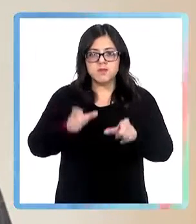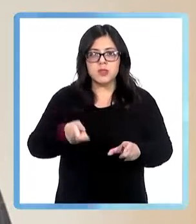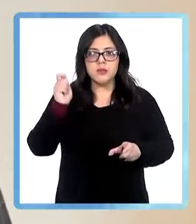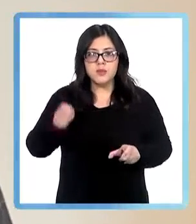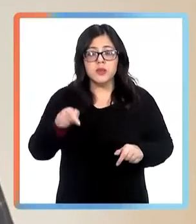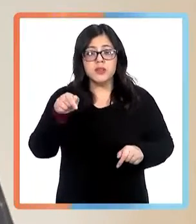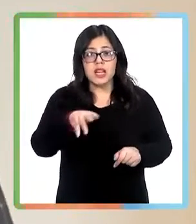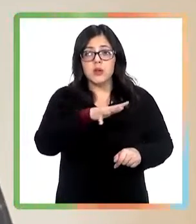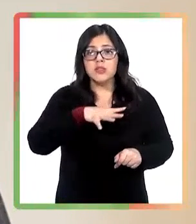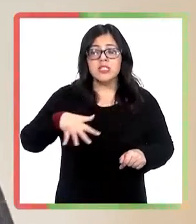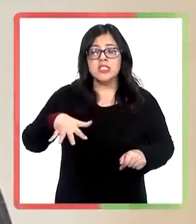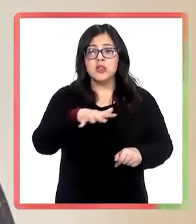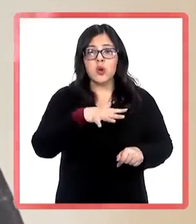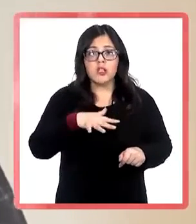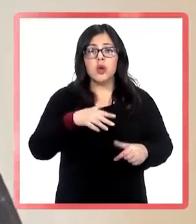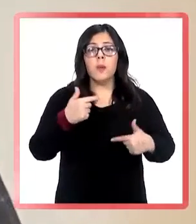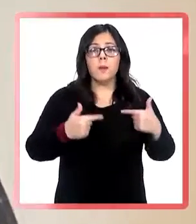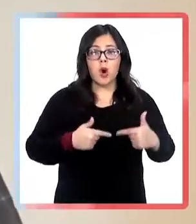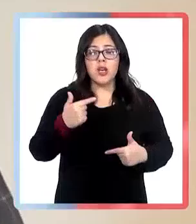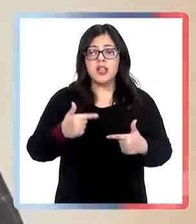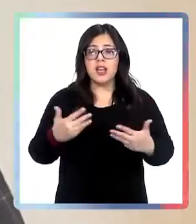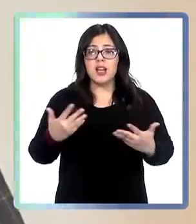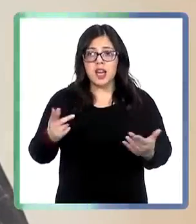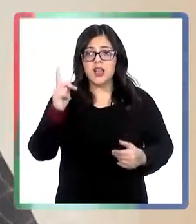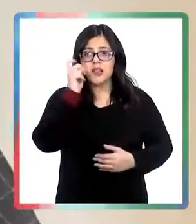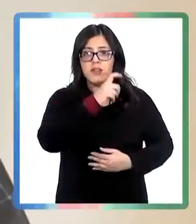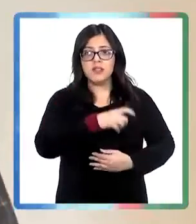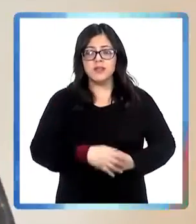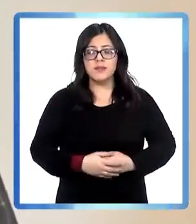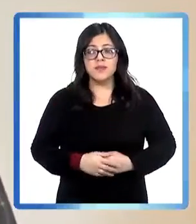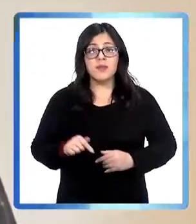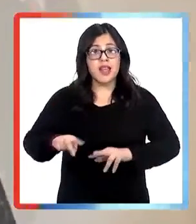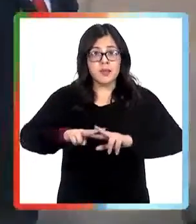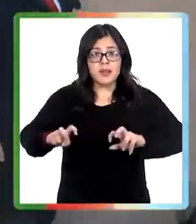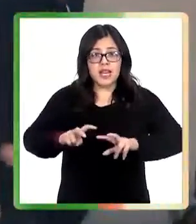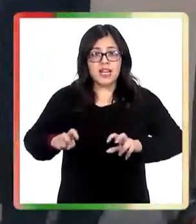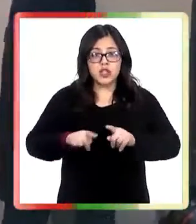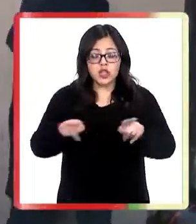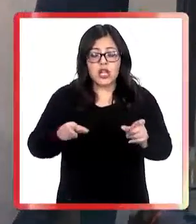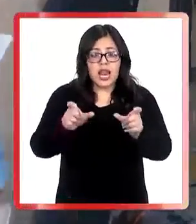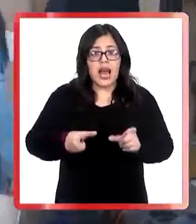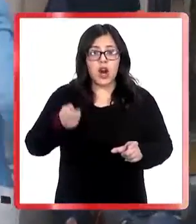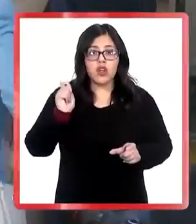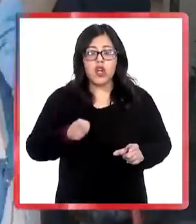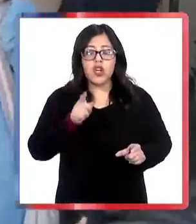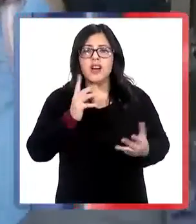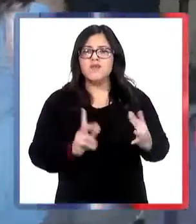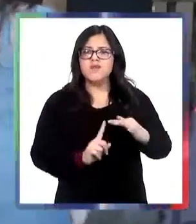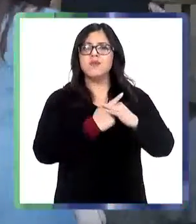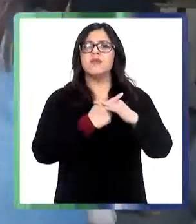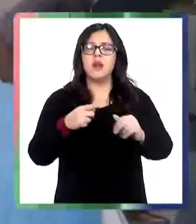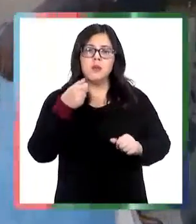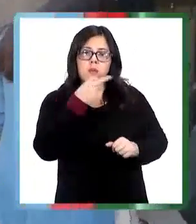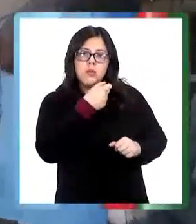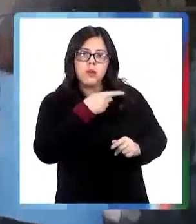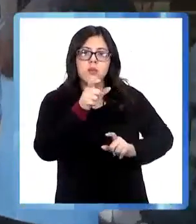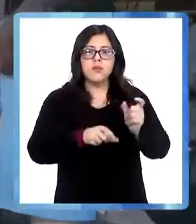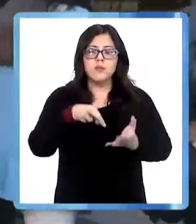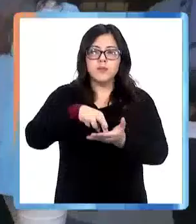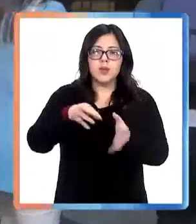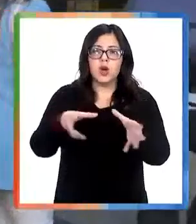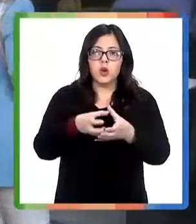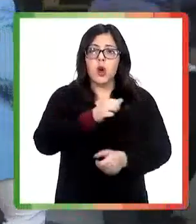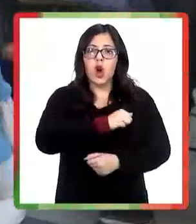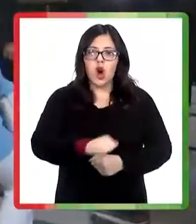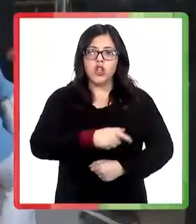de la República, generando un clima político todavía mucho más complejo. La investigación de la Contraloría tiene su origen en las